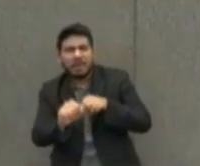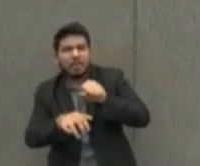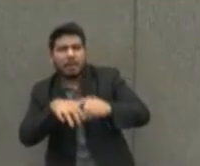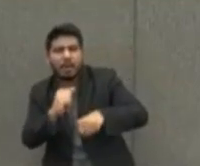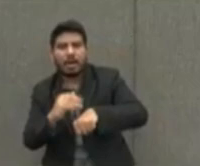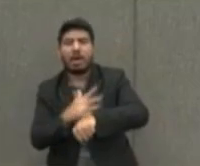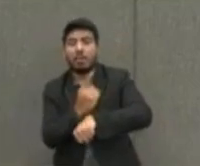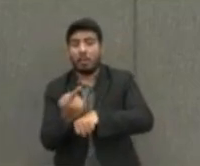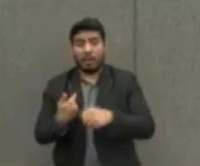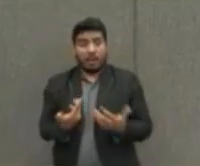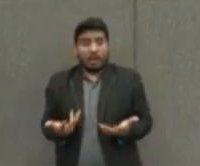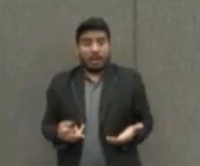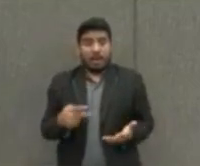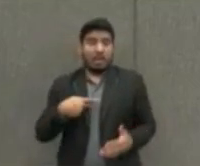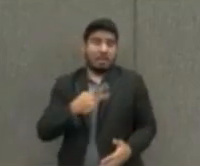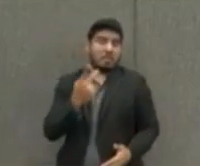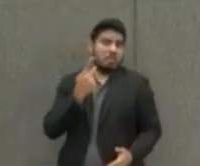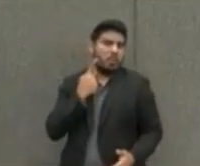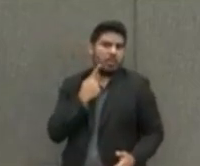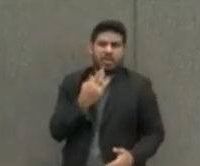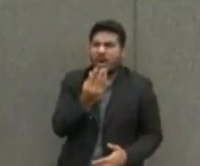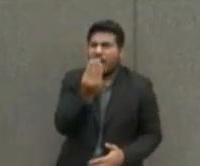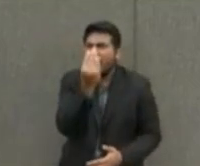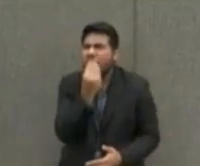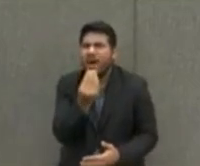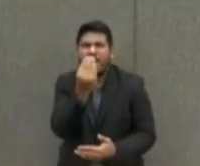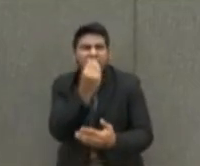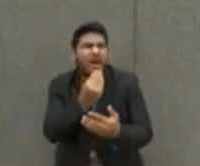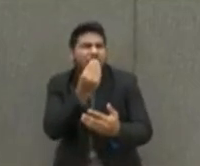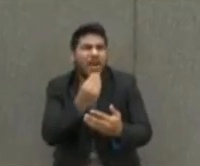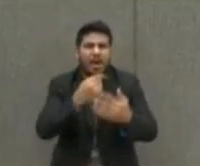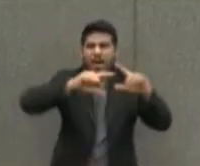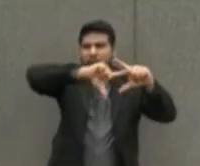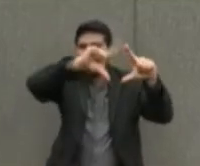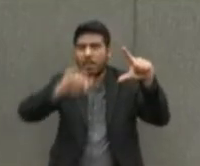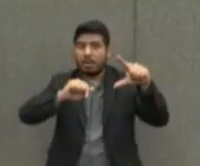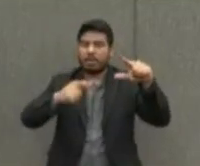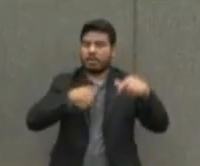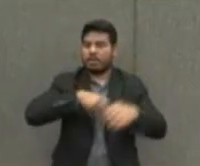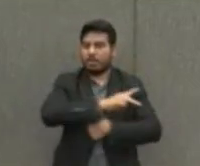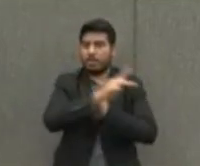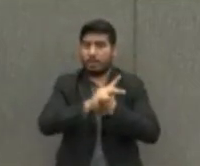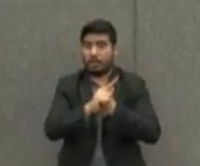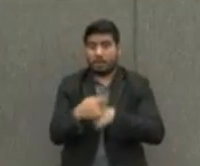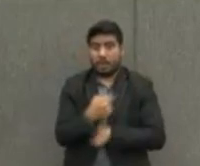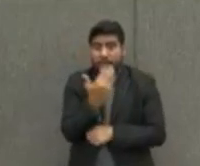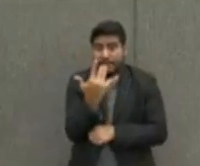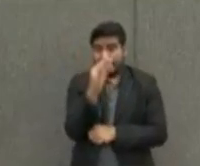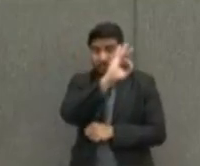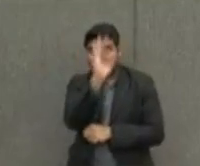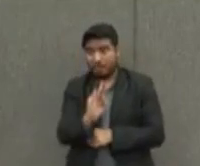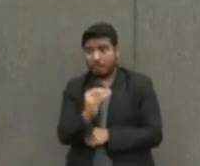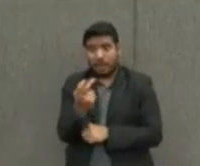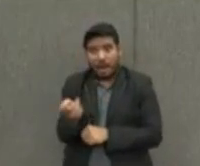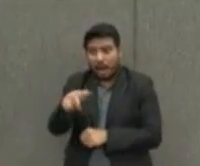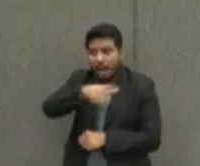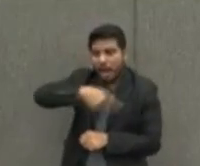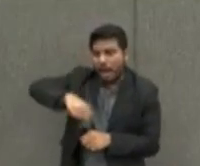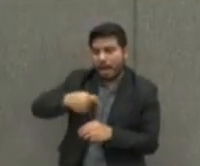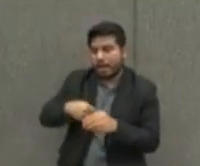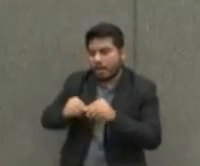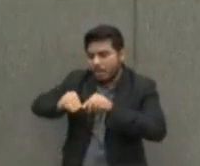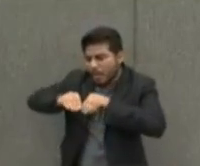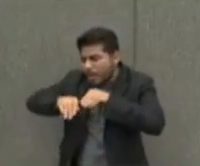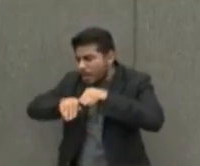de un país y generan el 50 por ciento de los alimentos que consumimos por